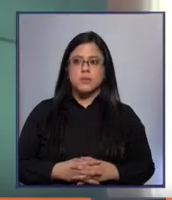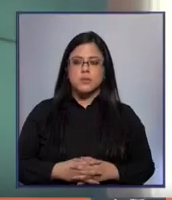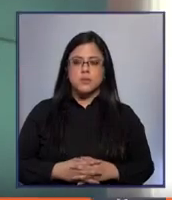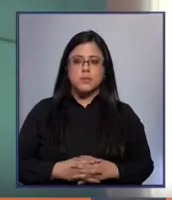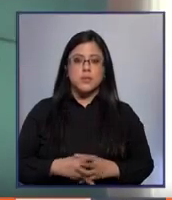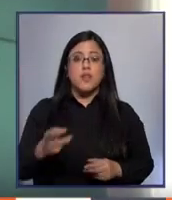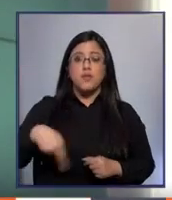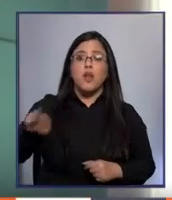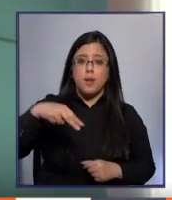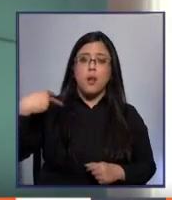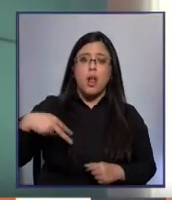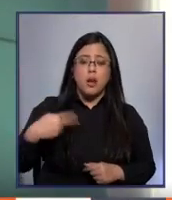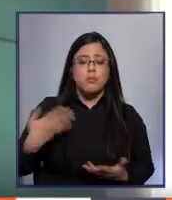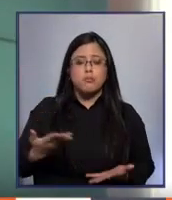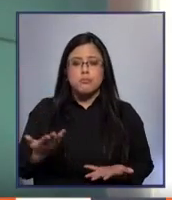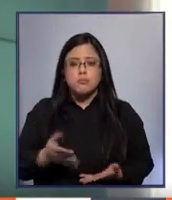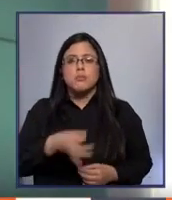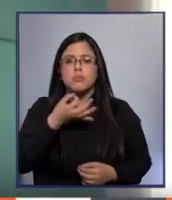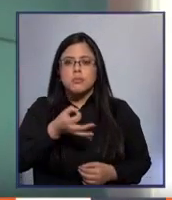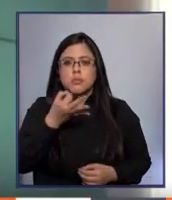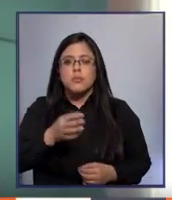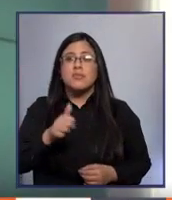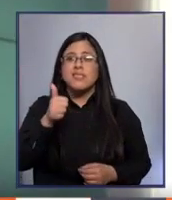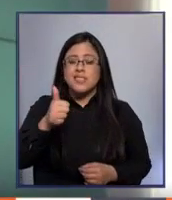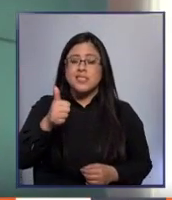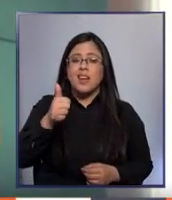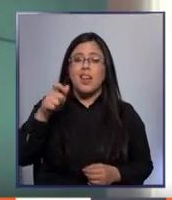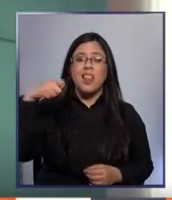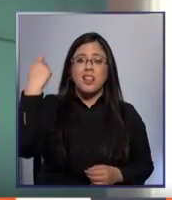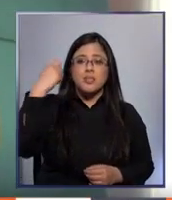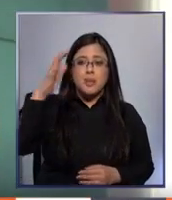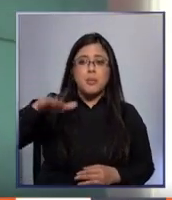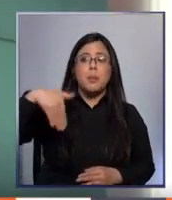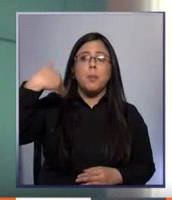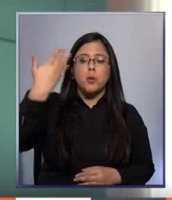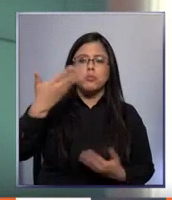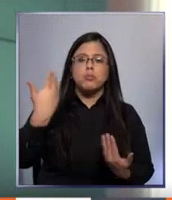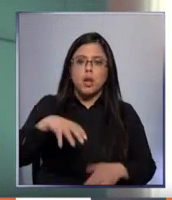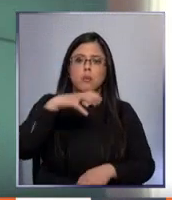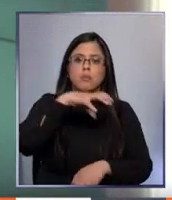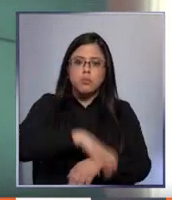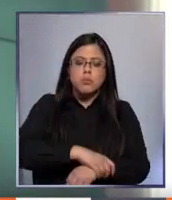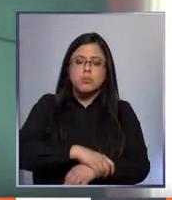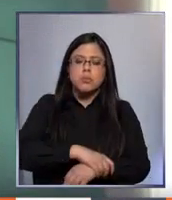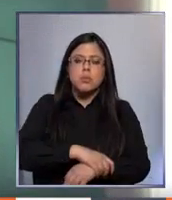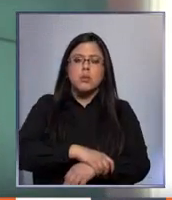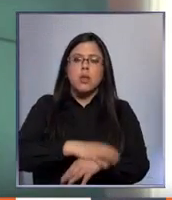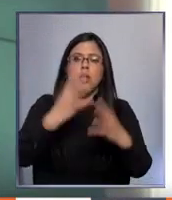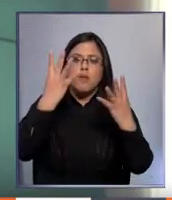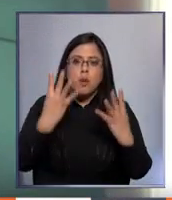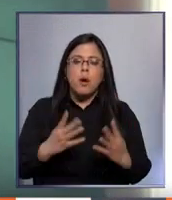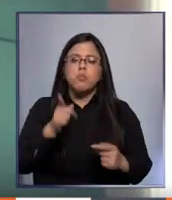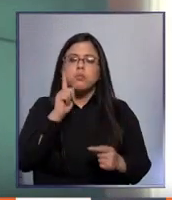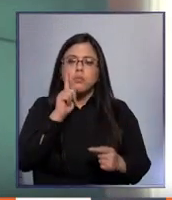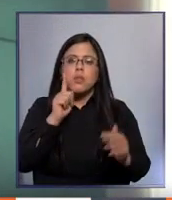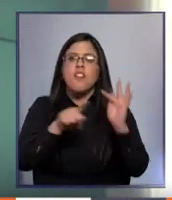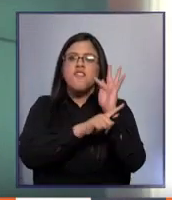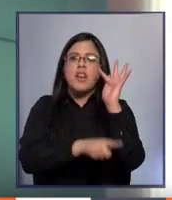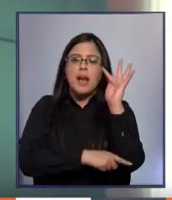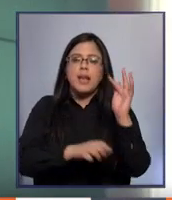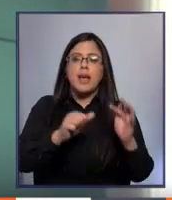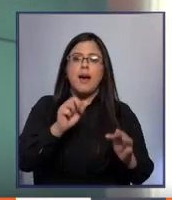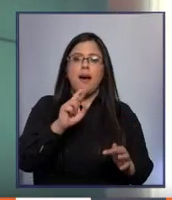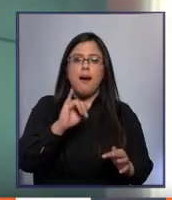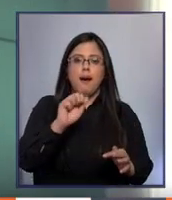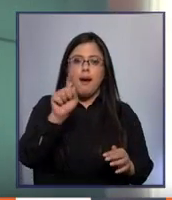Estamos de vuelta en las noticias para contarles que este 6 de septiembre será formalizado el fiscal jefe de la región de O'Higgins, Emiliano Arias, por los